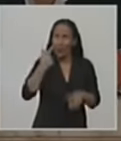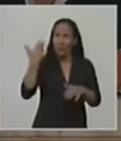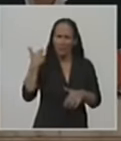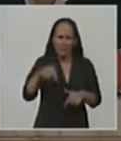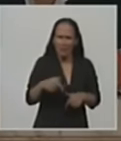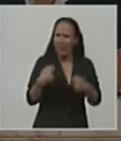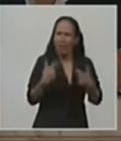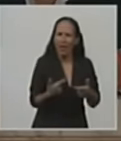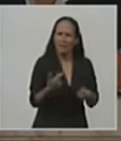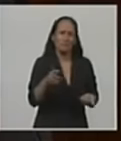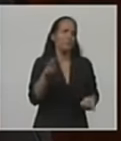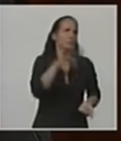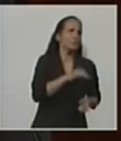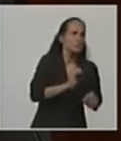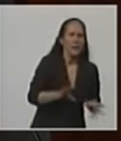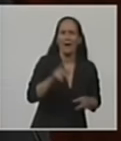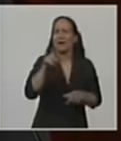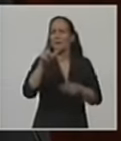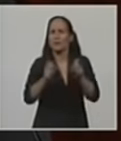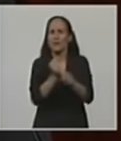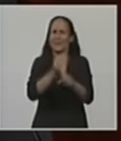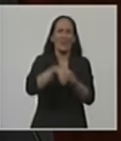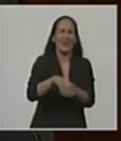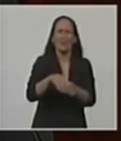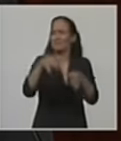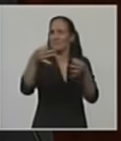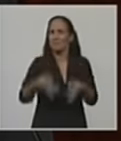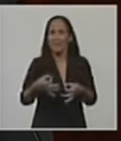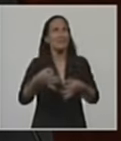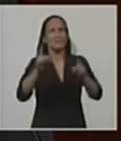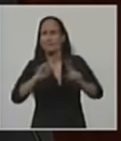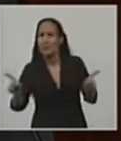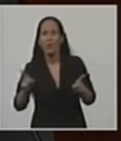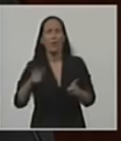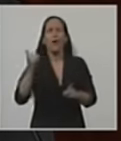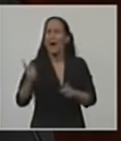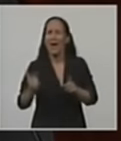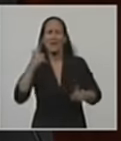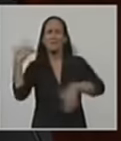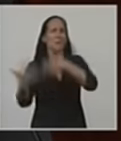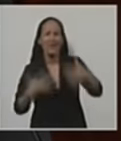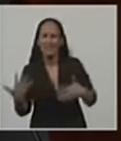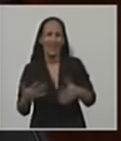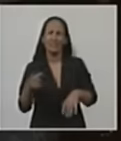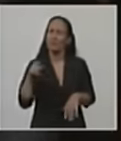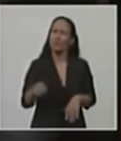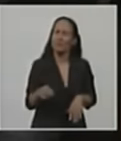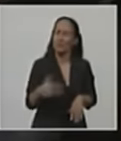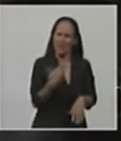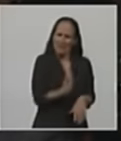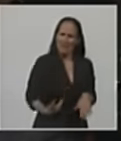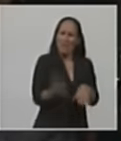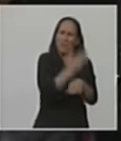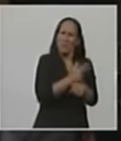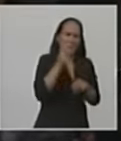mal remuneradas, mal entrenadas y maltratadas. Un Estado con poca o nula capacidad de investigar y